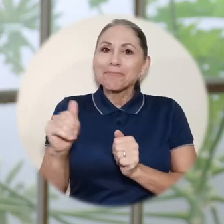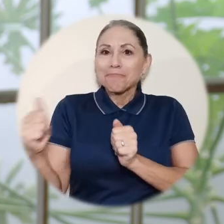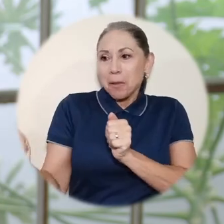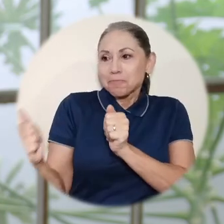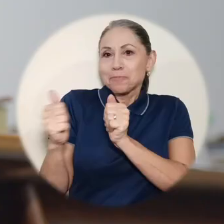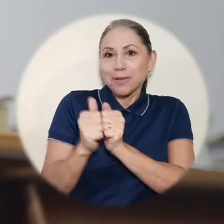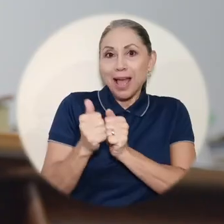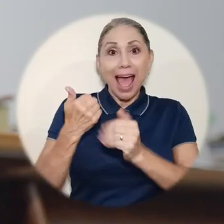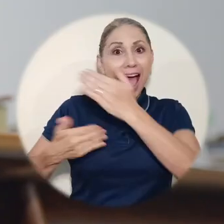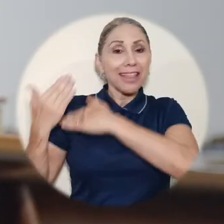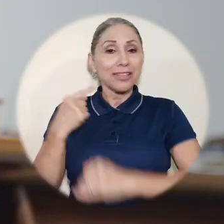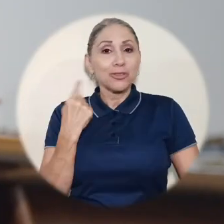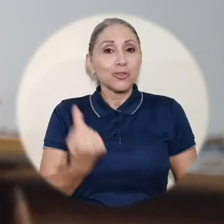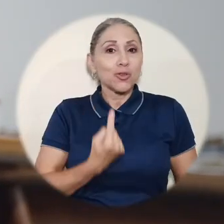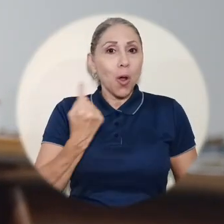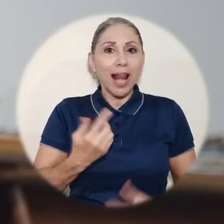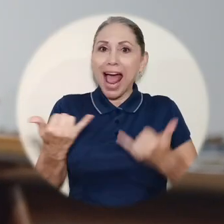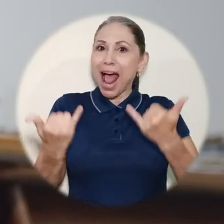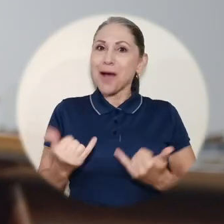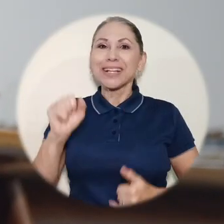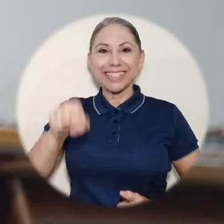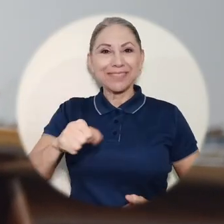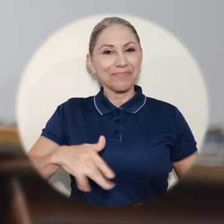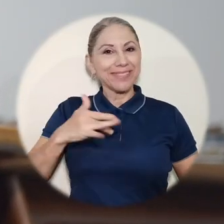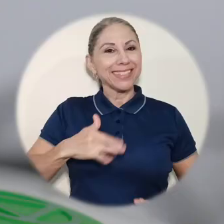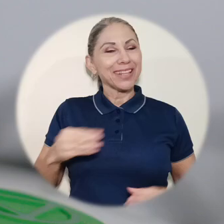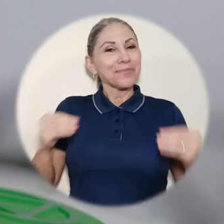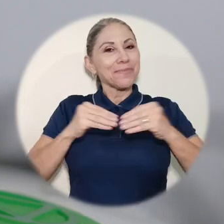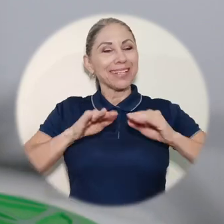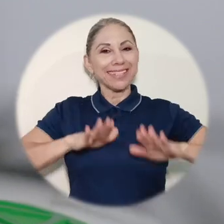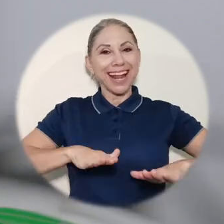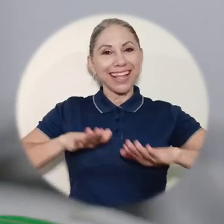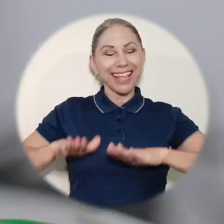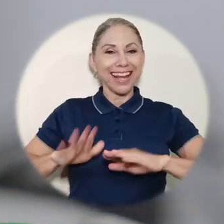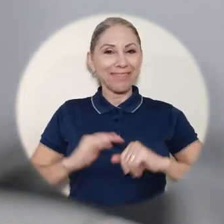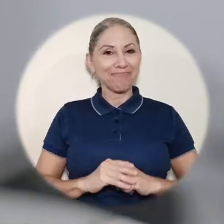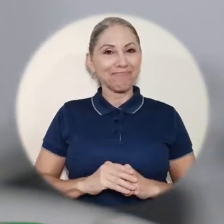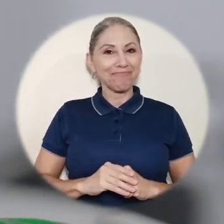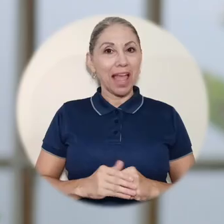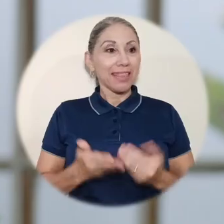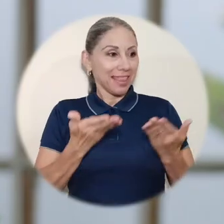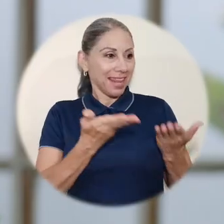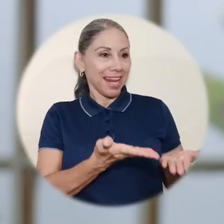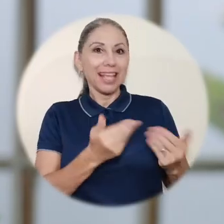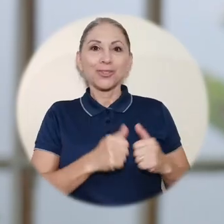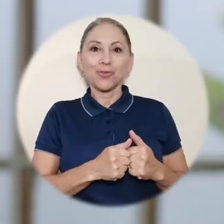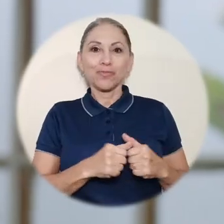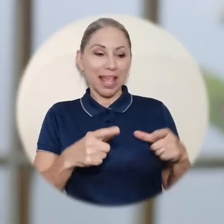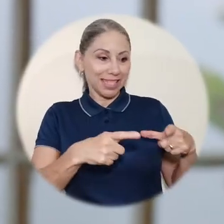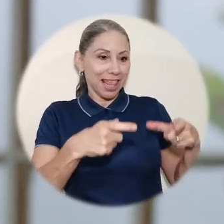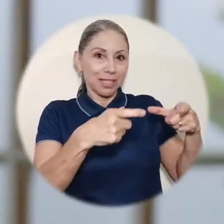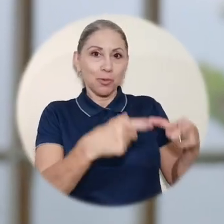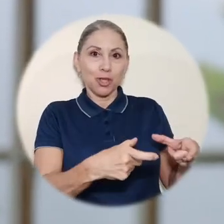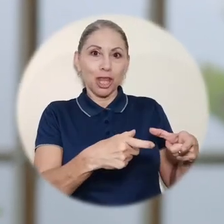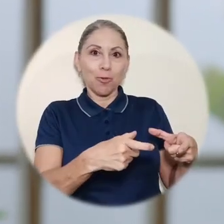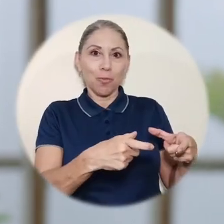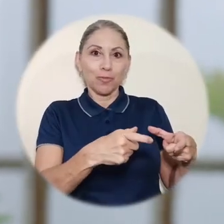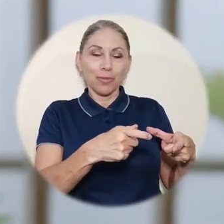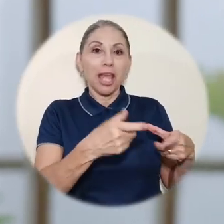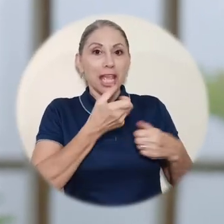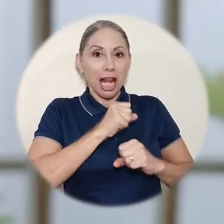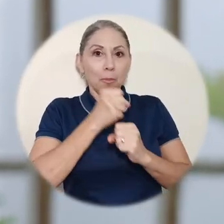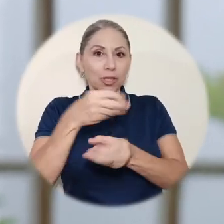muy sola y que entonces ya ahora sí me siento como más tranquila de tener eso, este dispositivo que me pusieron